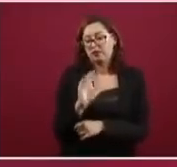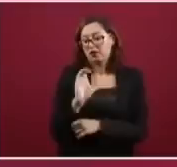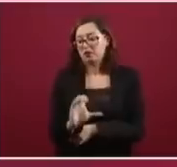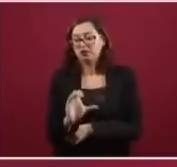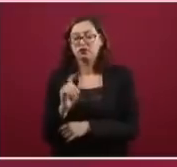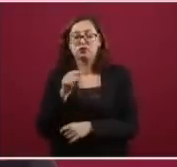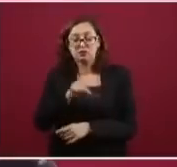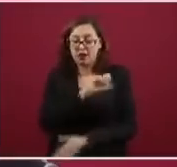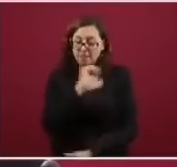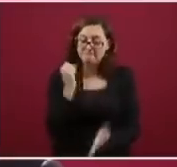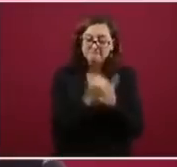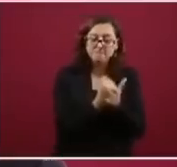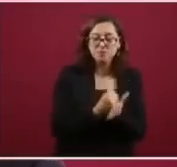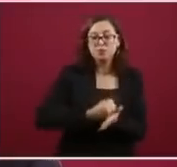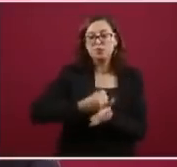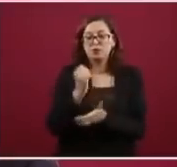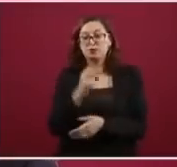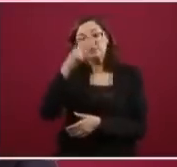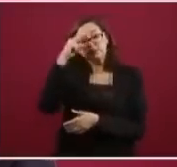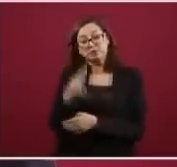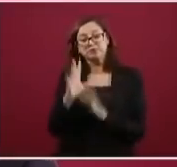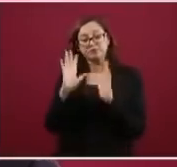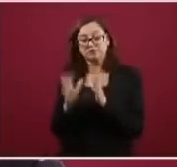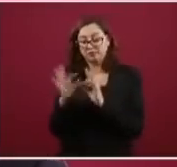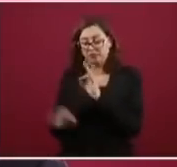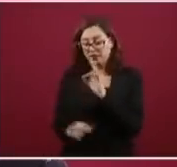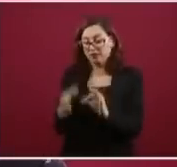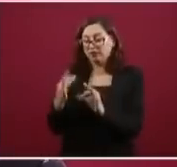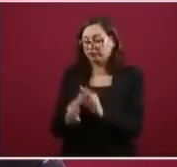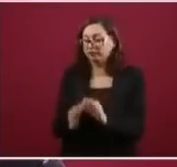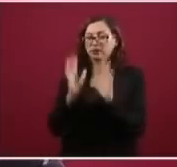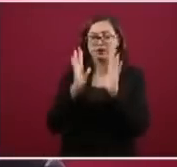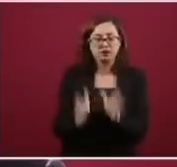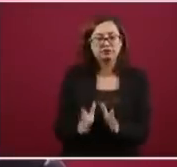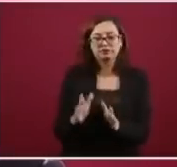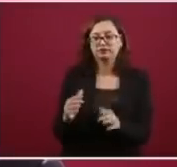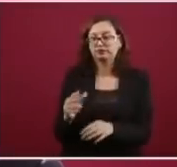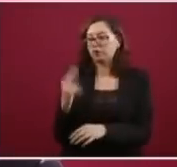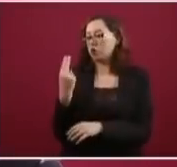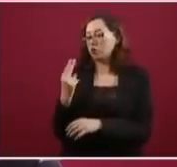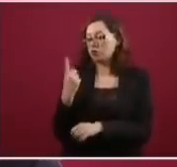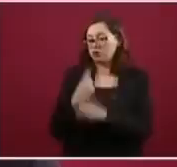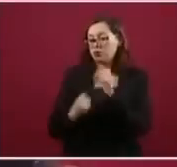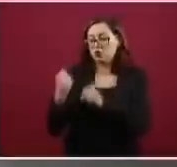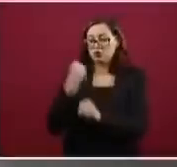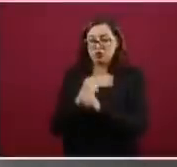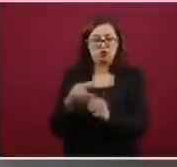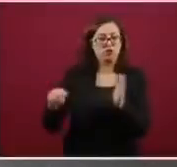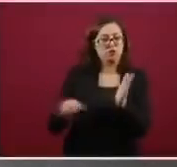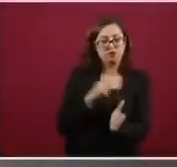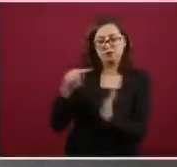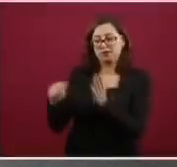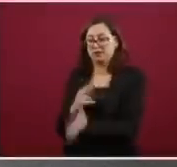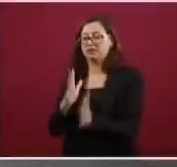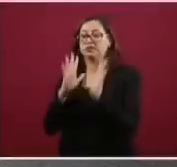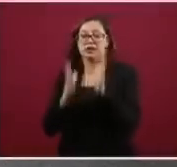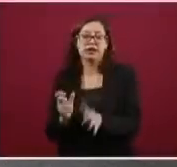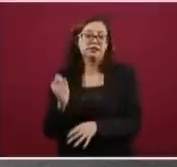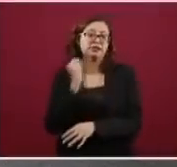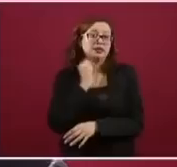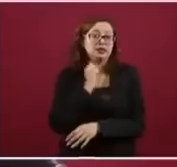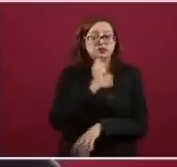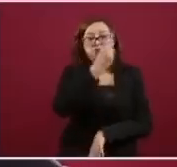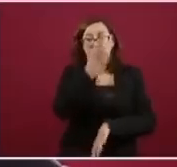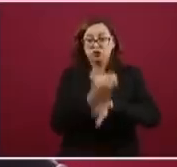sea aprobado méxico ya hizo su parte el prestado fue firmado el último día de noviembre del año pasado y fue ratificado ya por el senado de